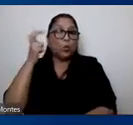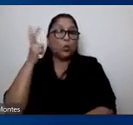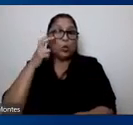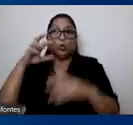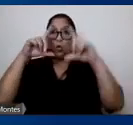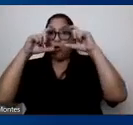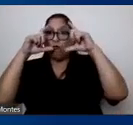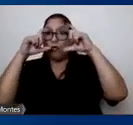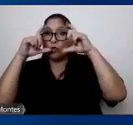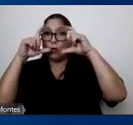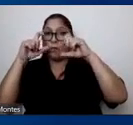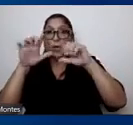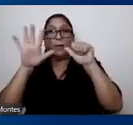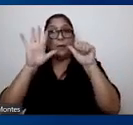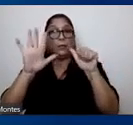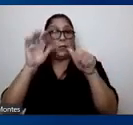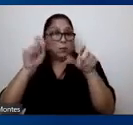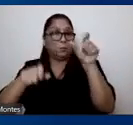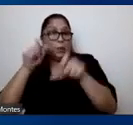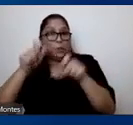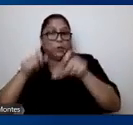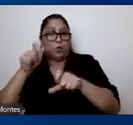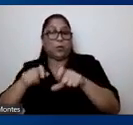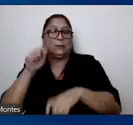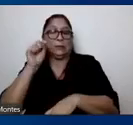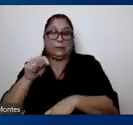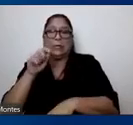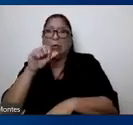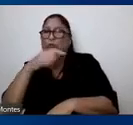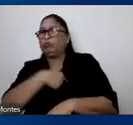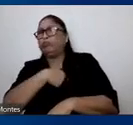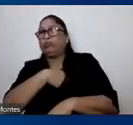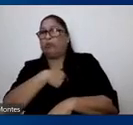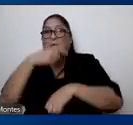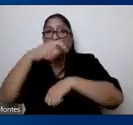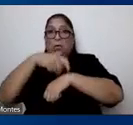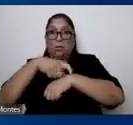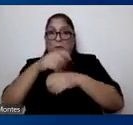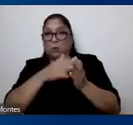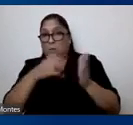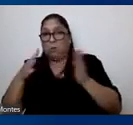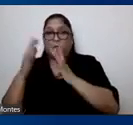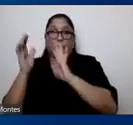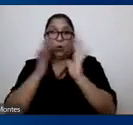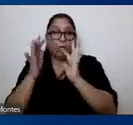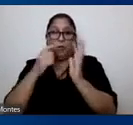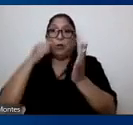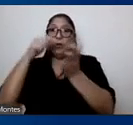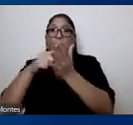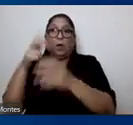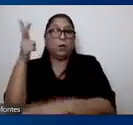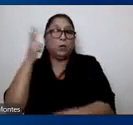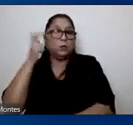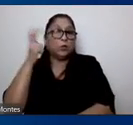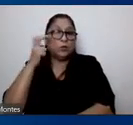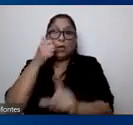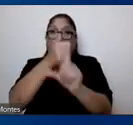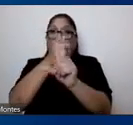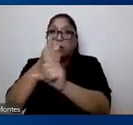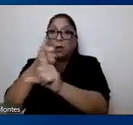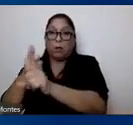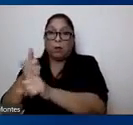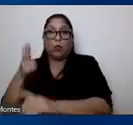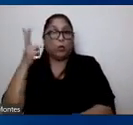fotografías de 6 personas que fueron víctimas del periodo del conflicto. Al escucharlas, cada uno de estos